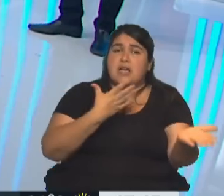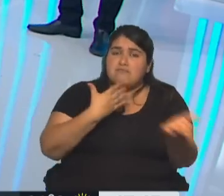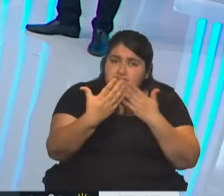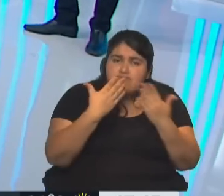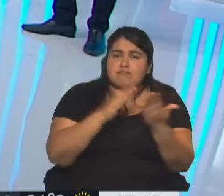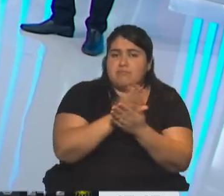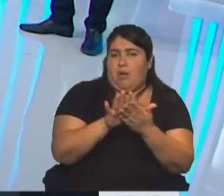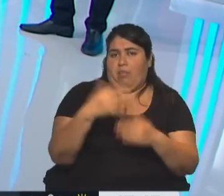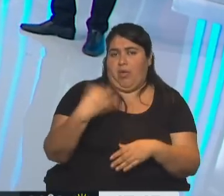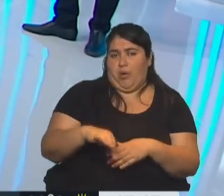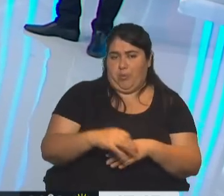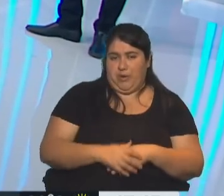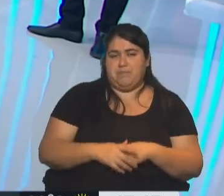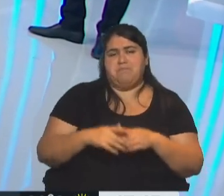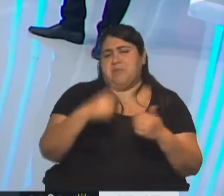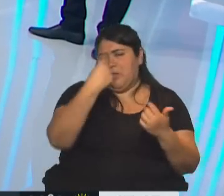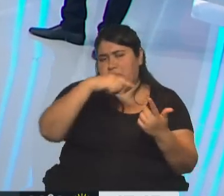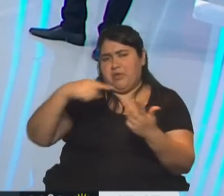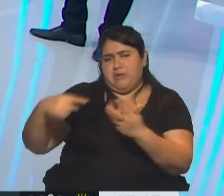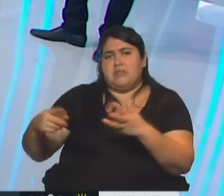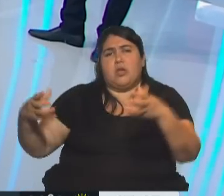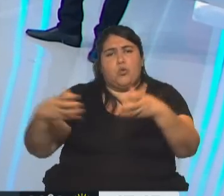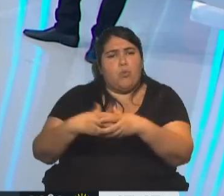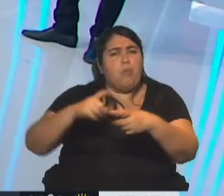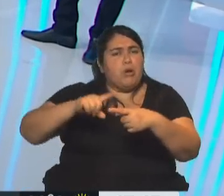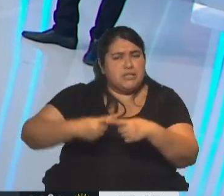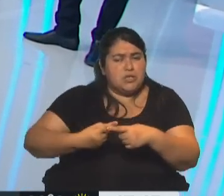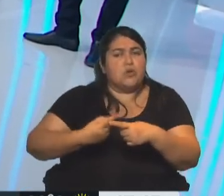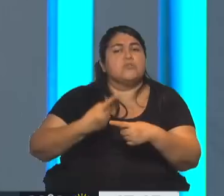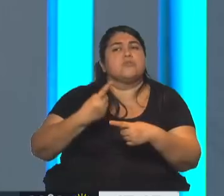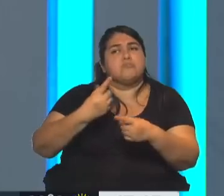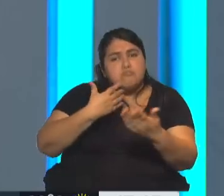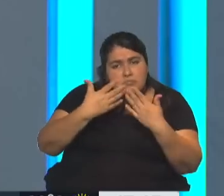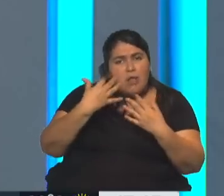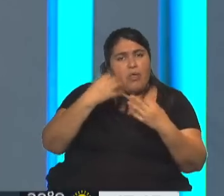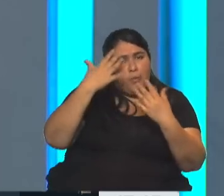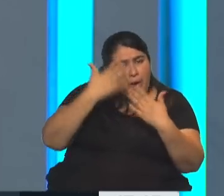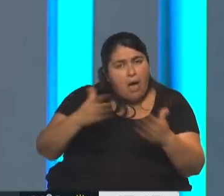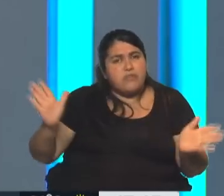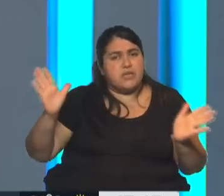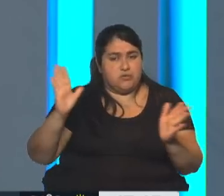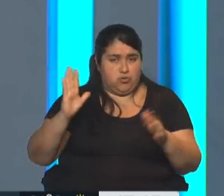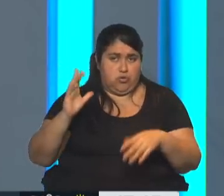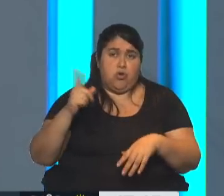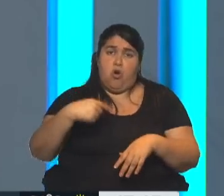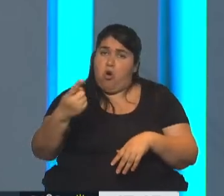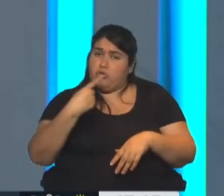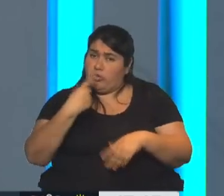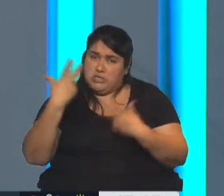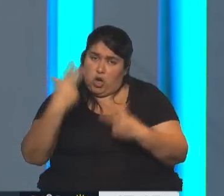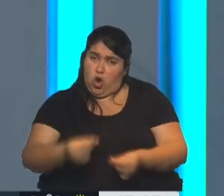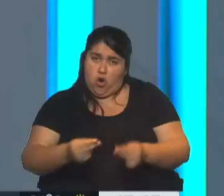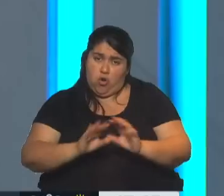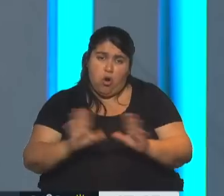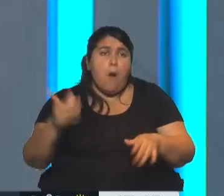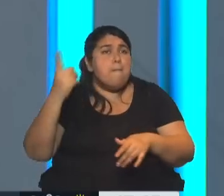UDI, Renovación Nacional y otros de los partidos de la centro-derecha histórica. Entonces, hay otro sector que dice que no, que hay que volver a las bases, hay que